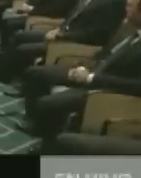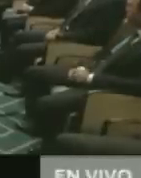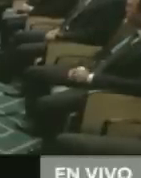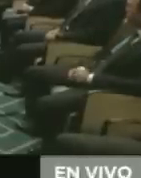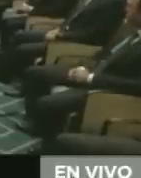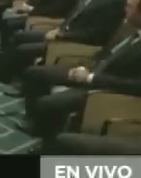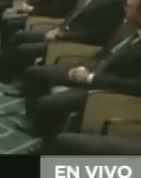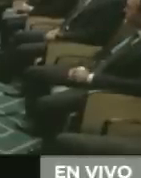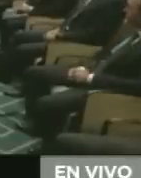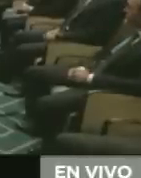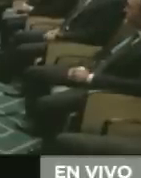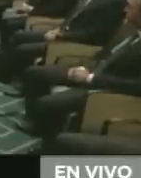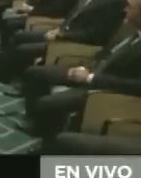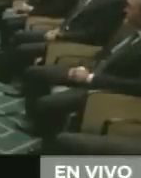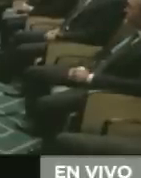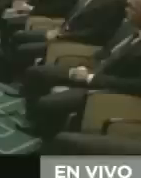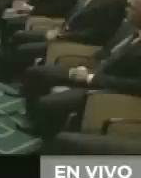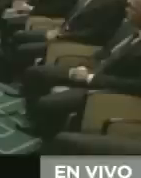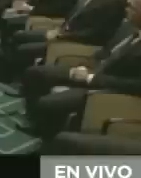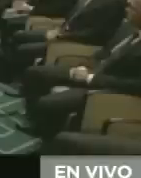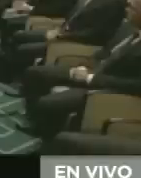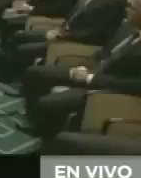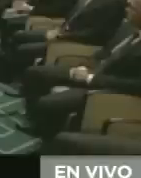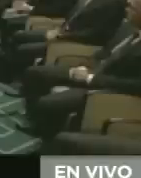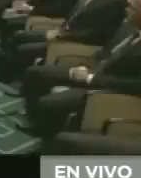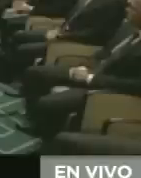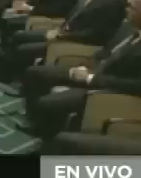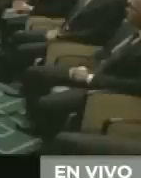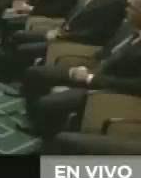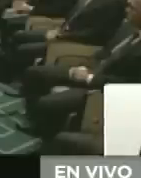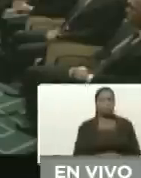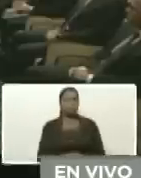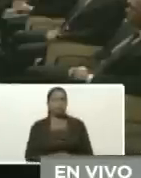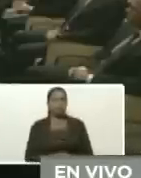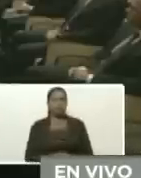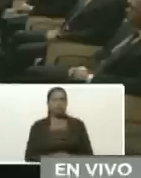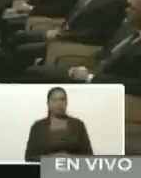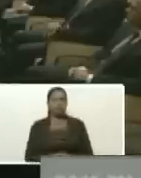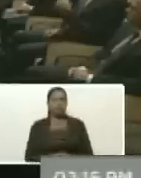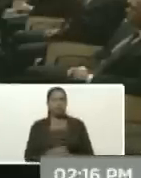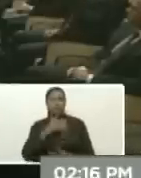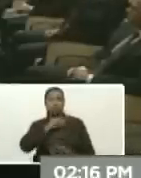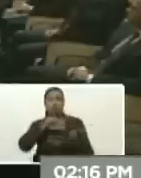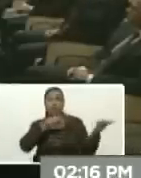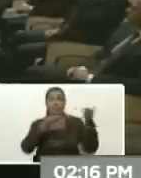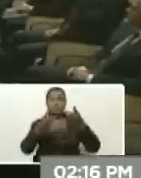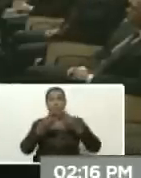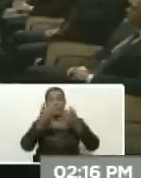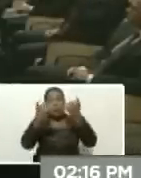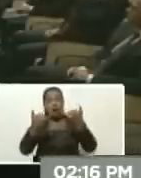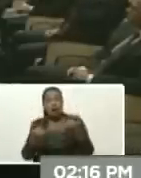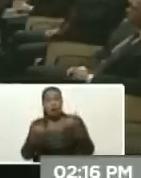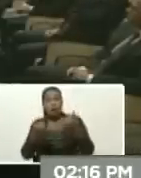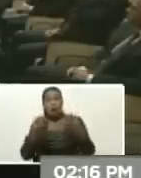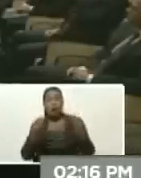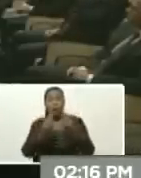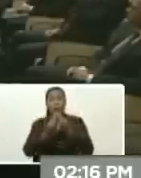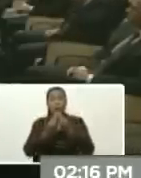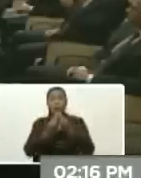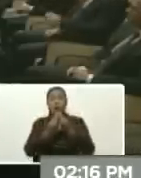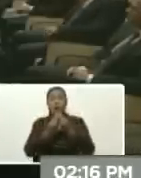y también les estamos invitando a Ali Ernesto Padrón,